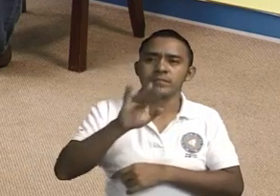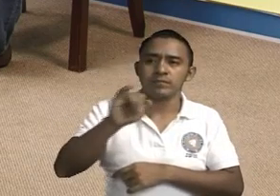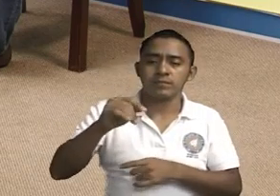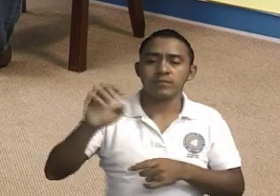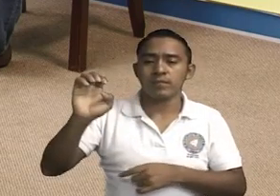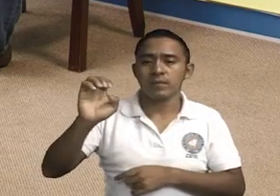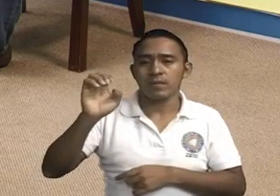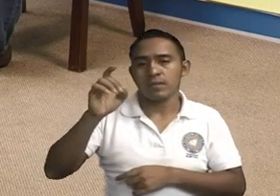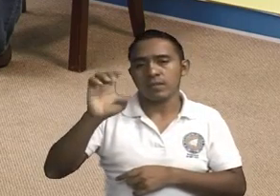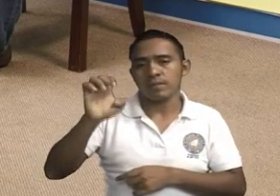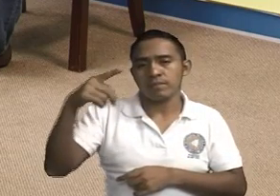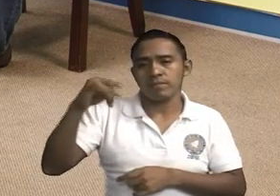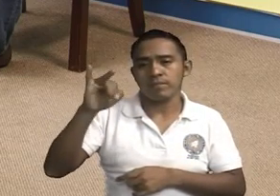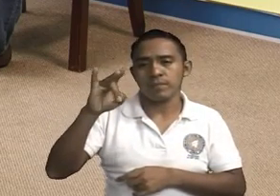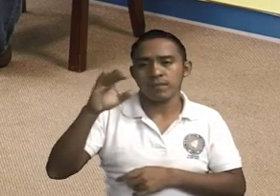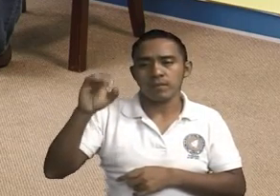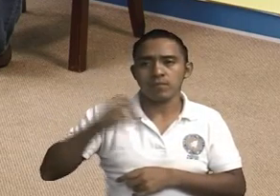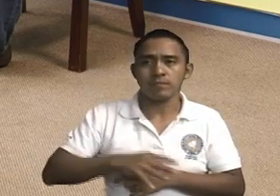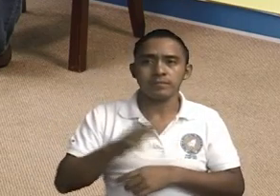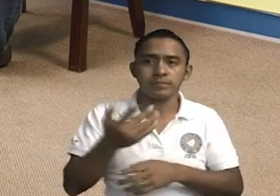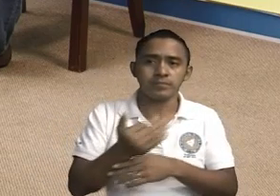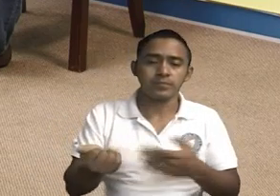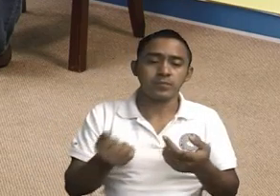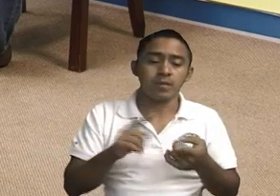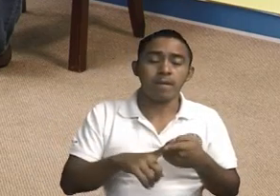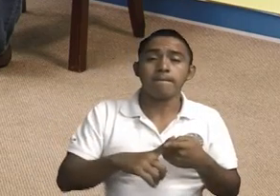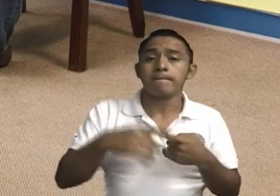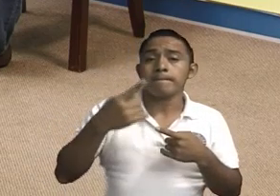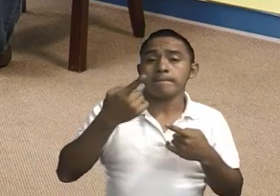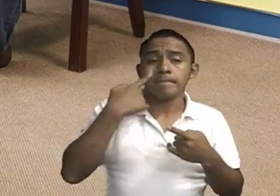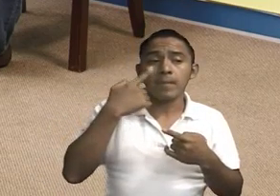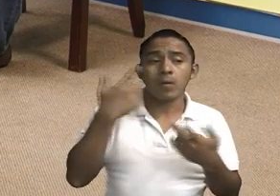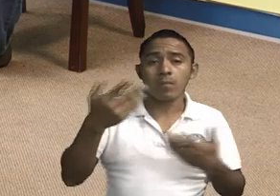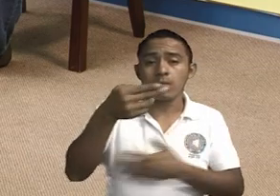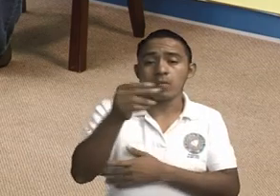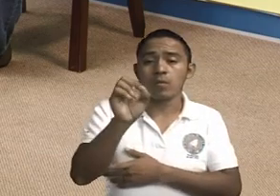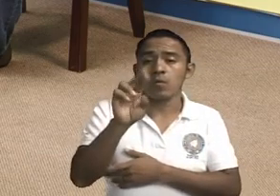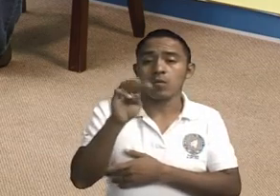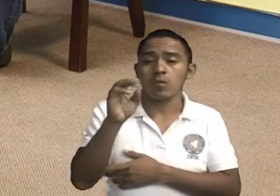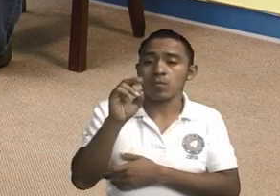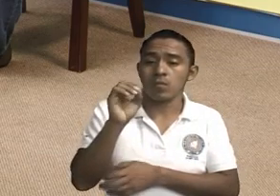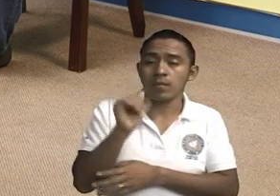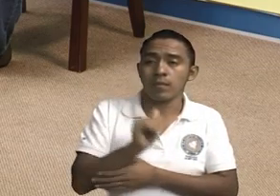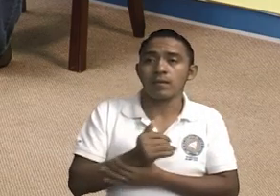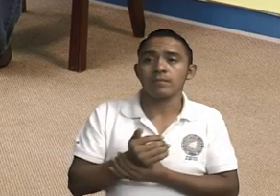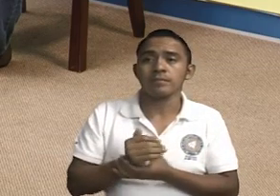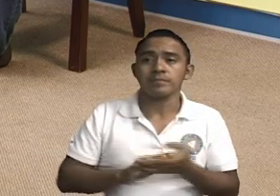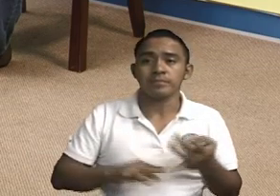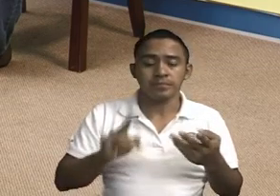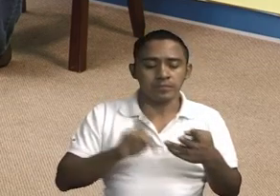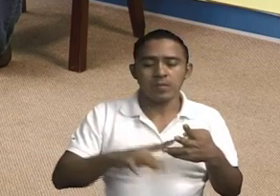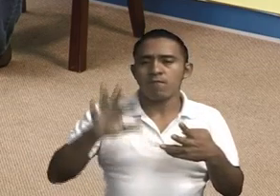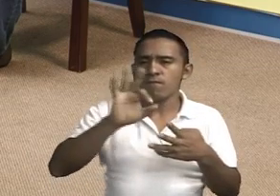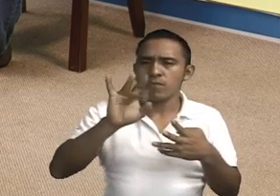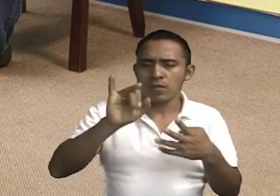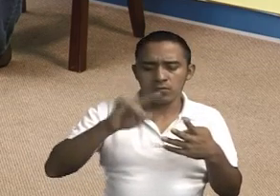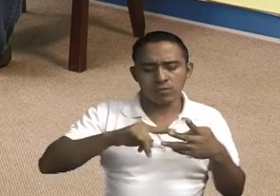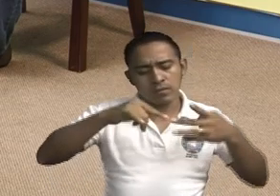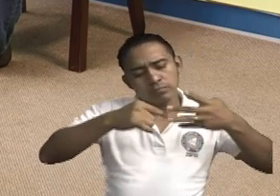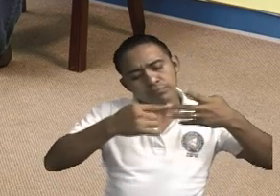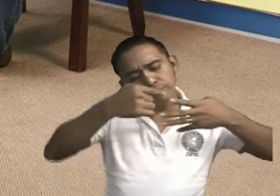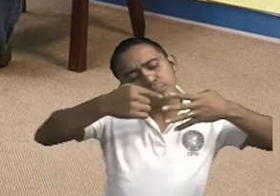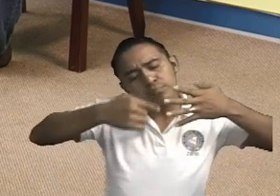colesterol, ¿verdad? Y el otro es el perfil hormonal, la testosterona, ¿verdad? La hormona folículo estimulante. También se